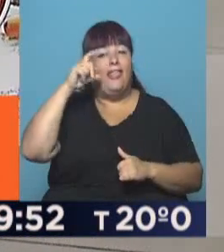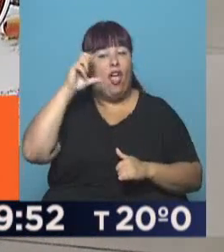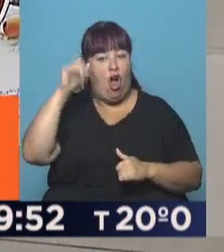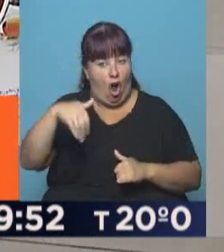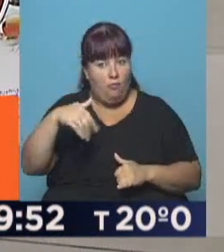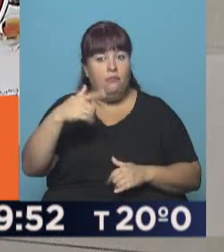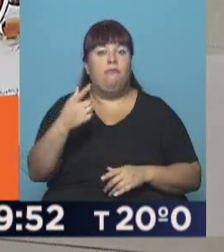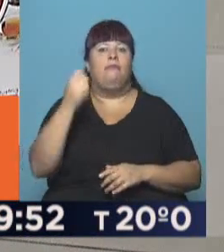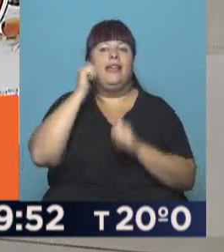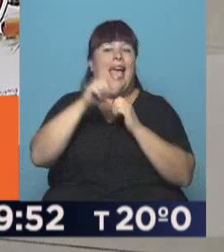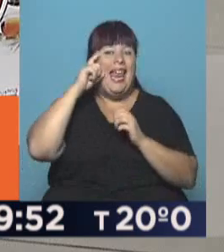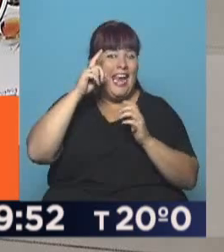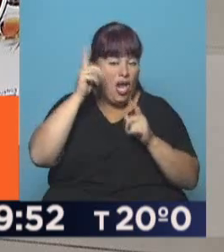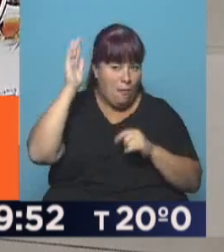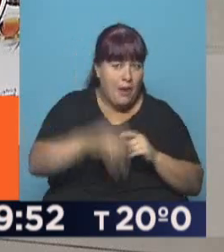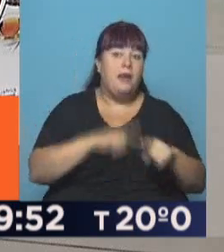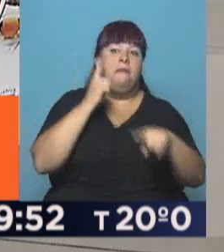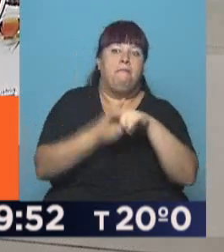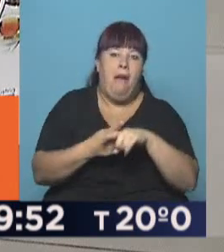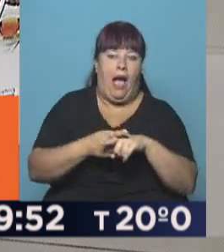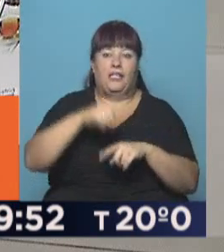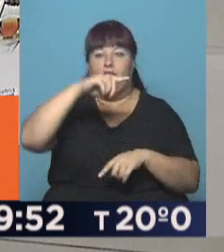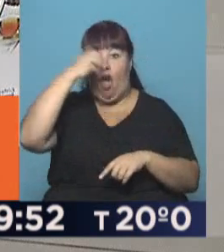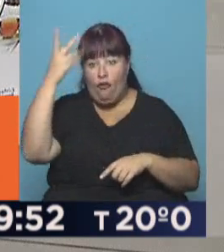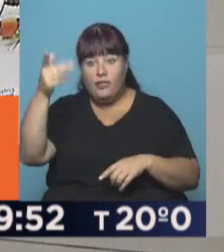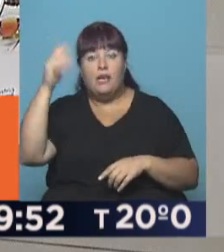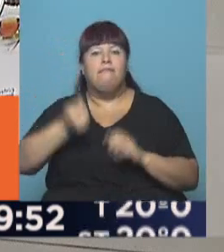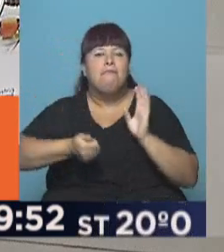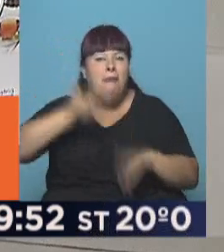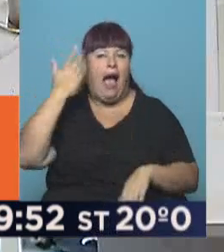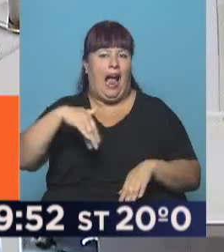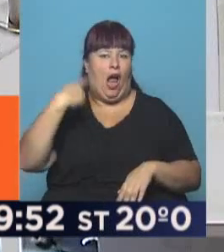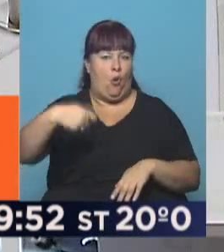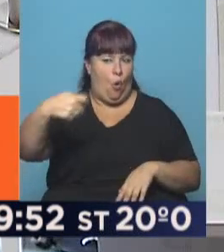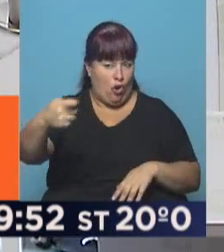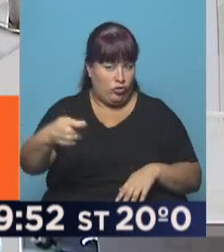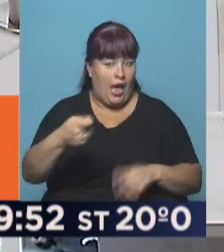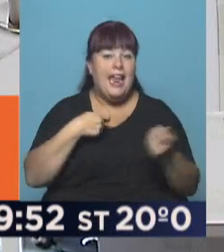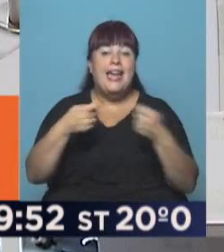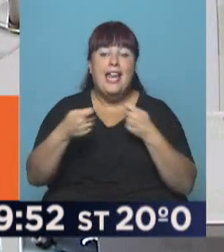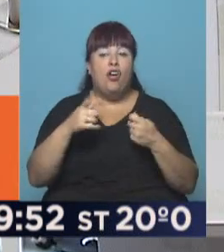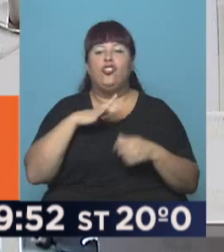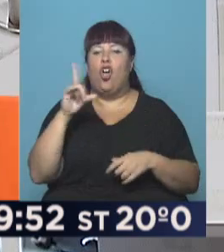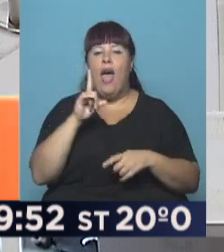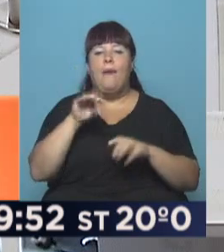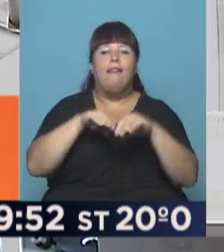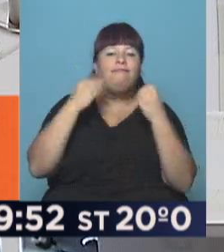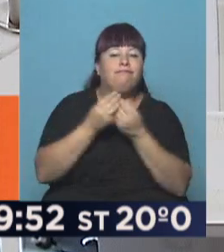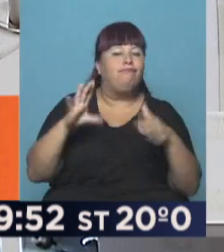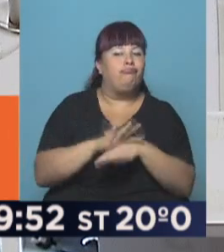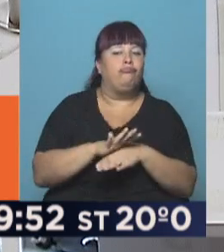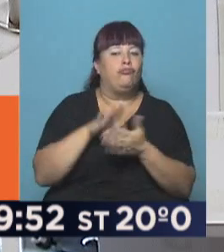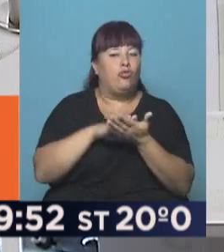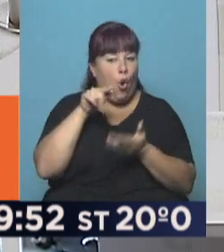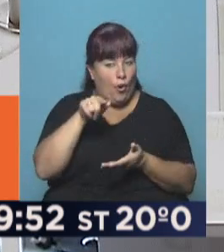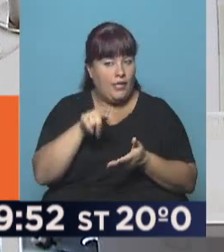la histórica caída de enero se sumó el impacto del plan oficial que encareció la compra en cuotas. Comercio aún no tiene cifras sobre este